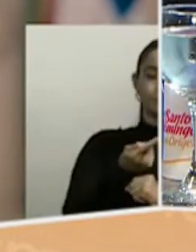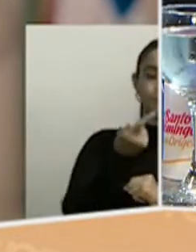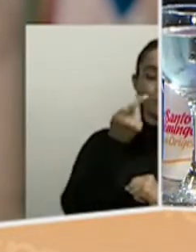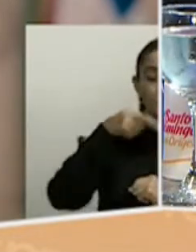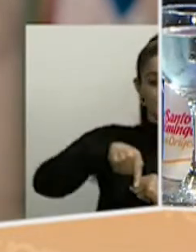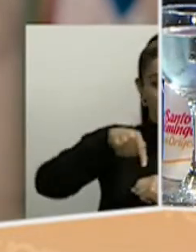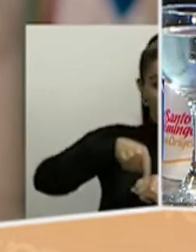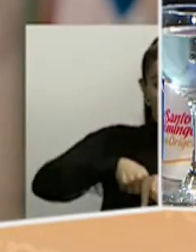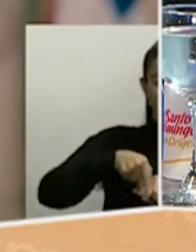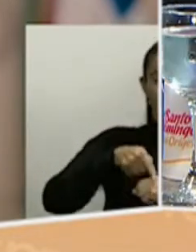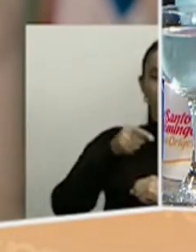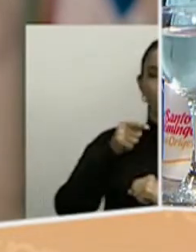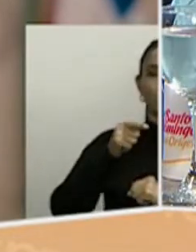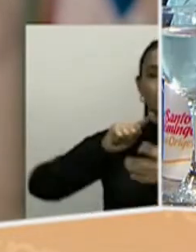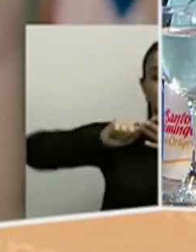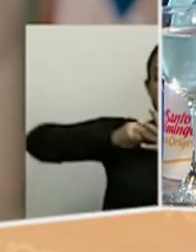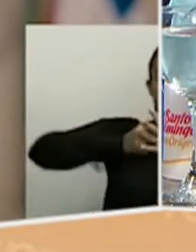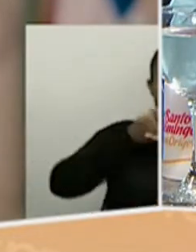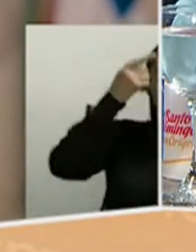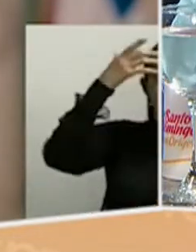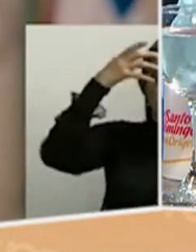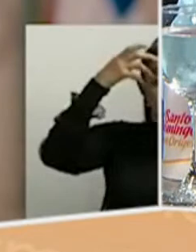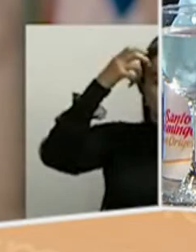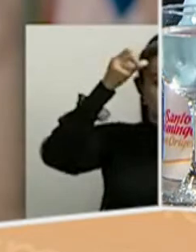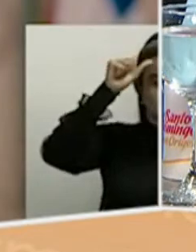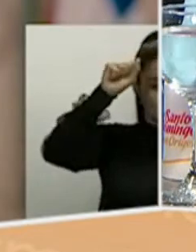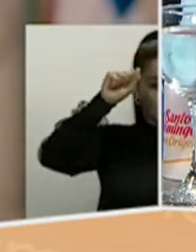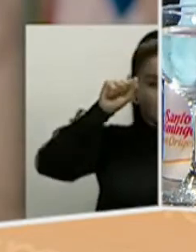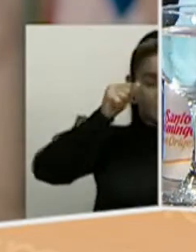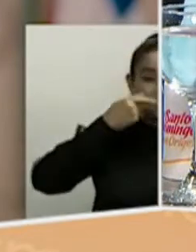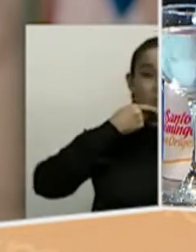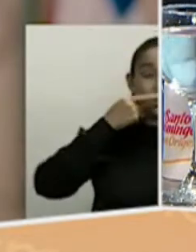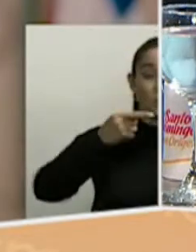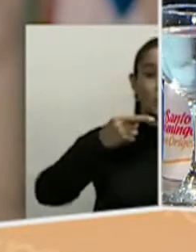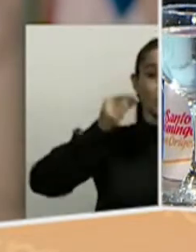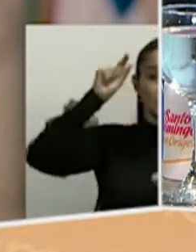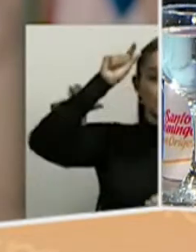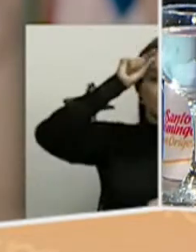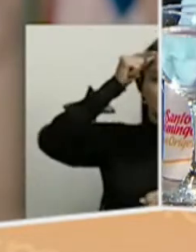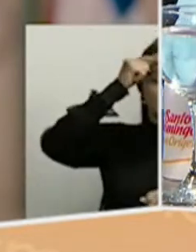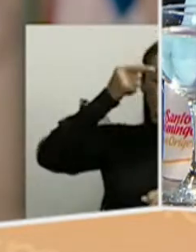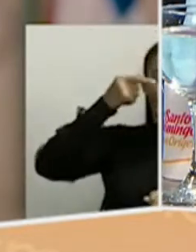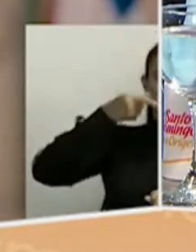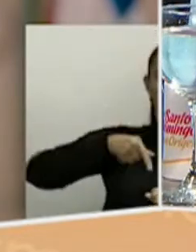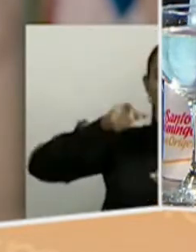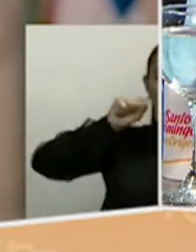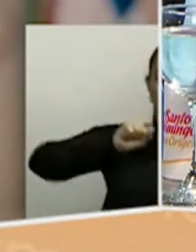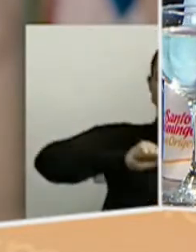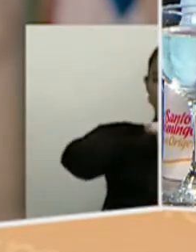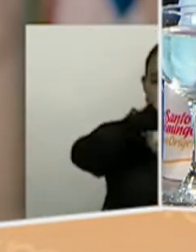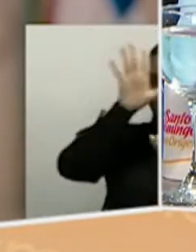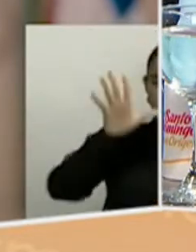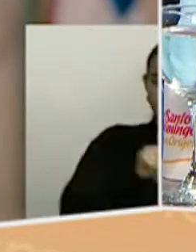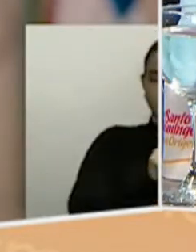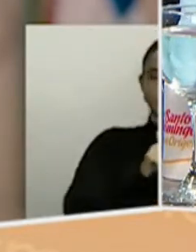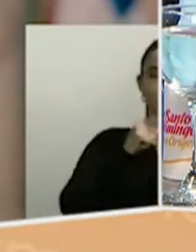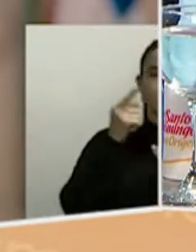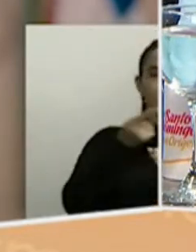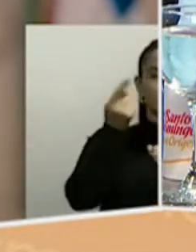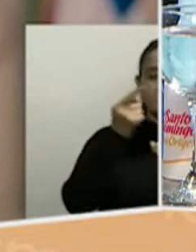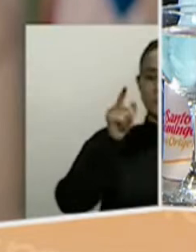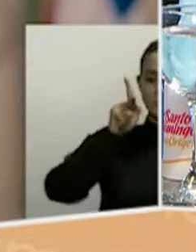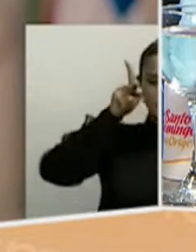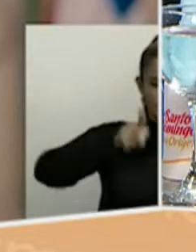es lo que hacemos de ridículo y presidente pagando con tarjeta para aumentar de categoría eso es una payasada eso no significa absolutamente nada